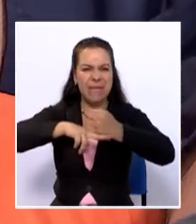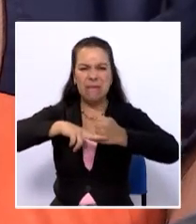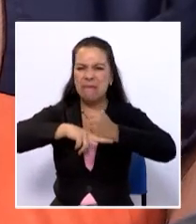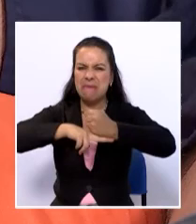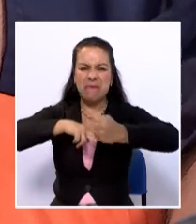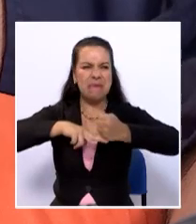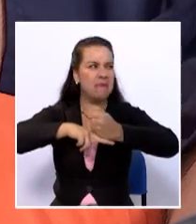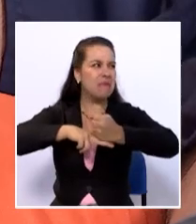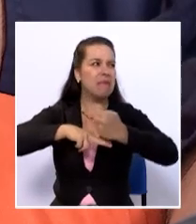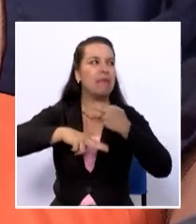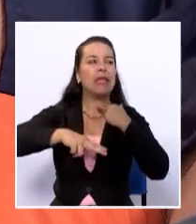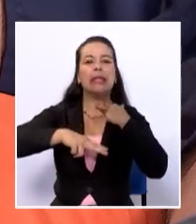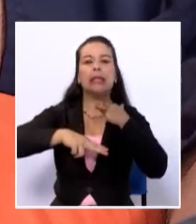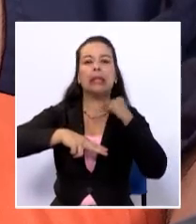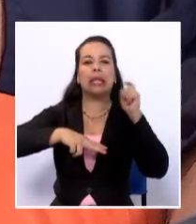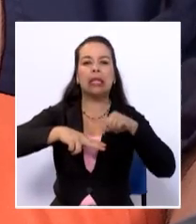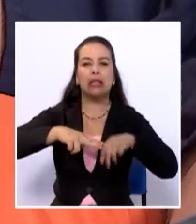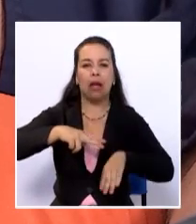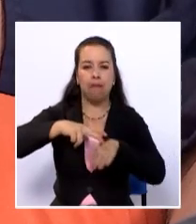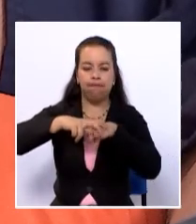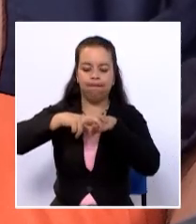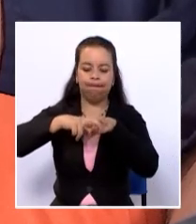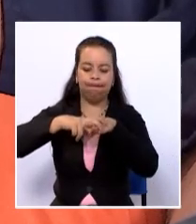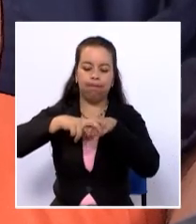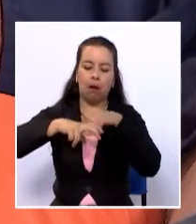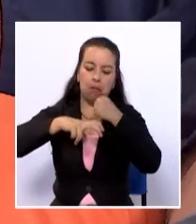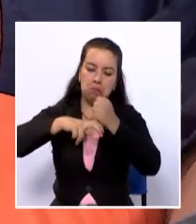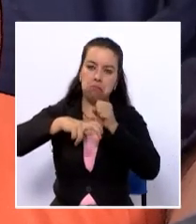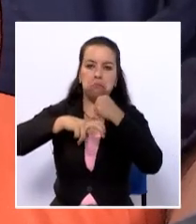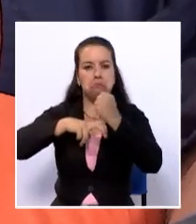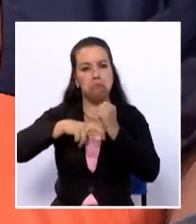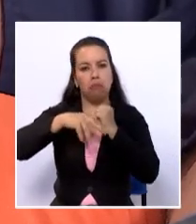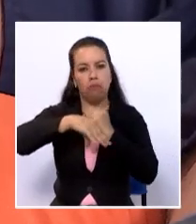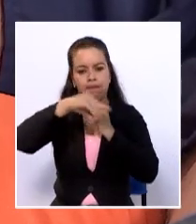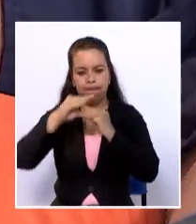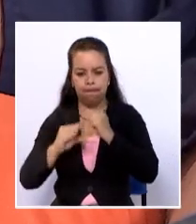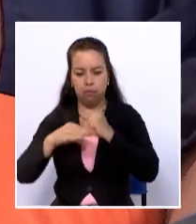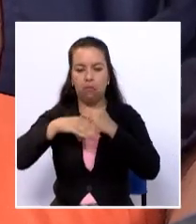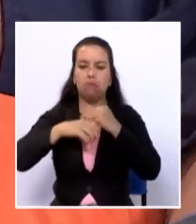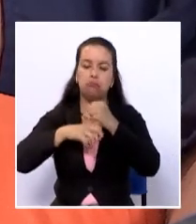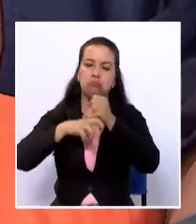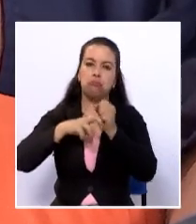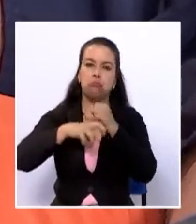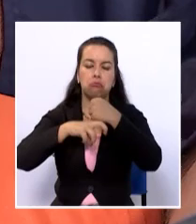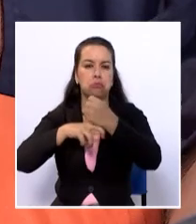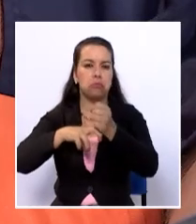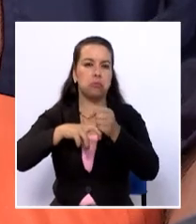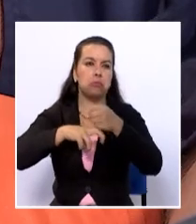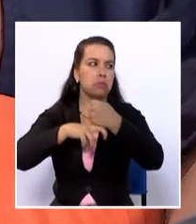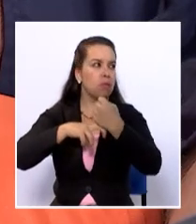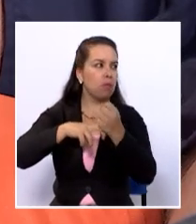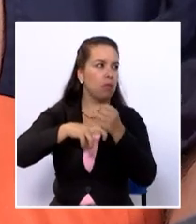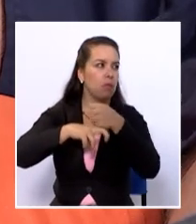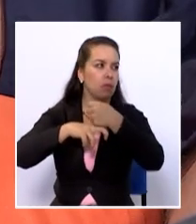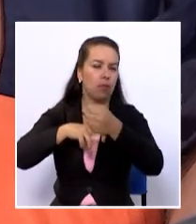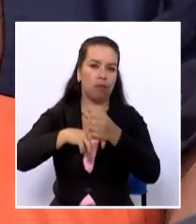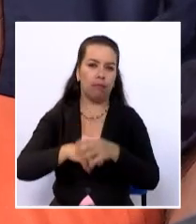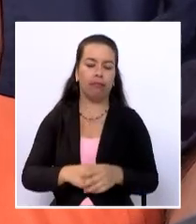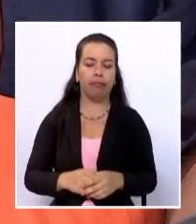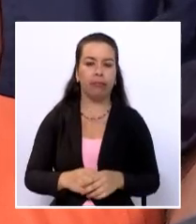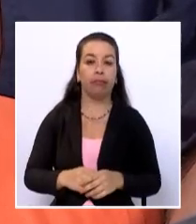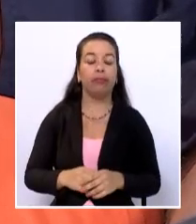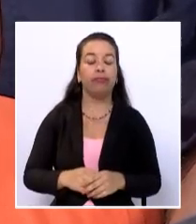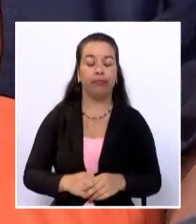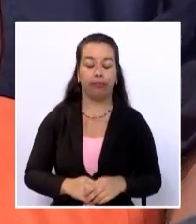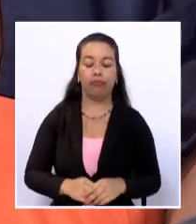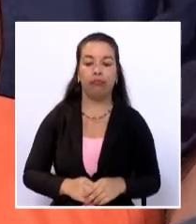efectos que nos que tengan lesiones rotuliana o lesiones detenidos que no la podamos observar cuando se